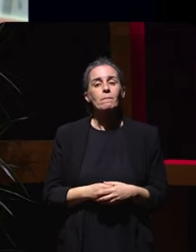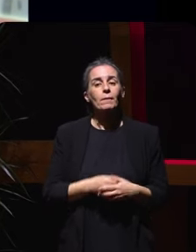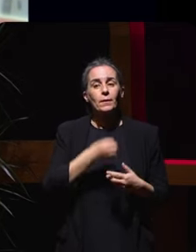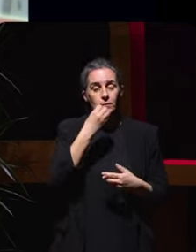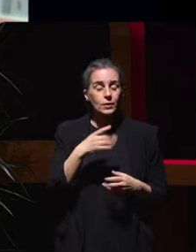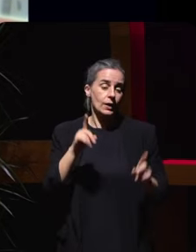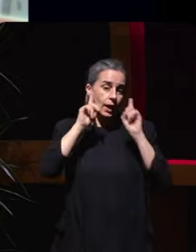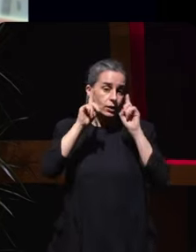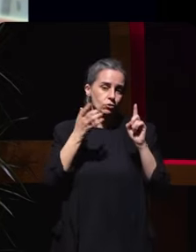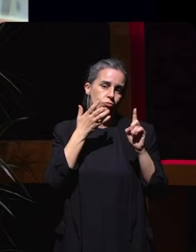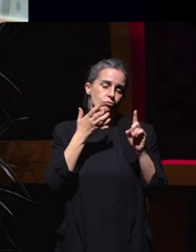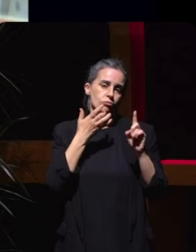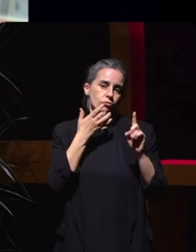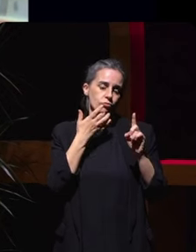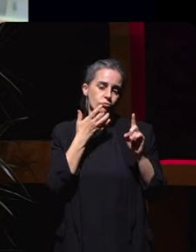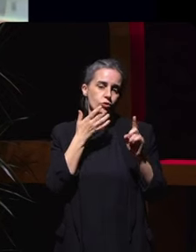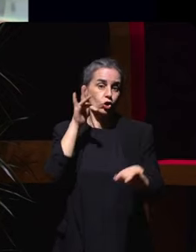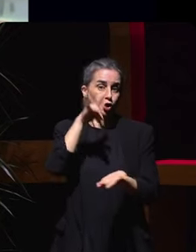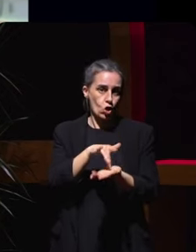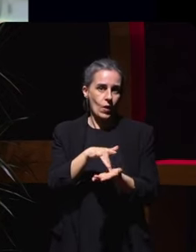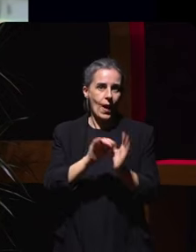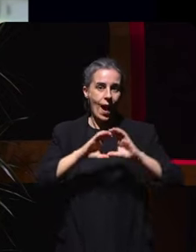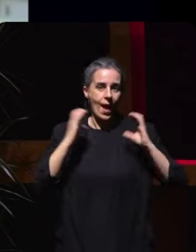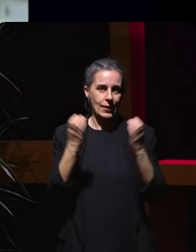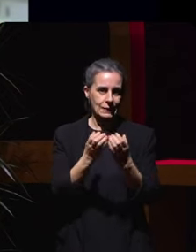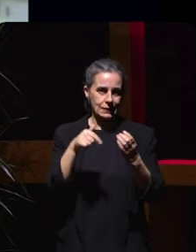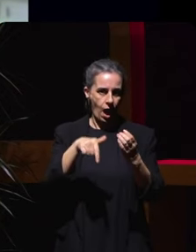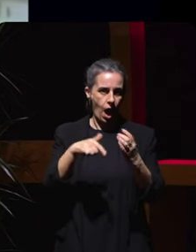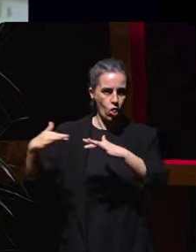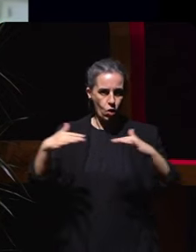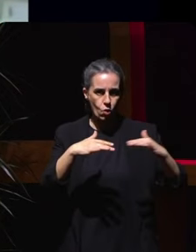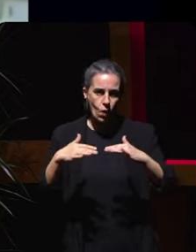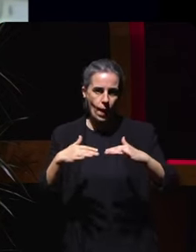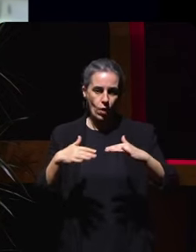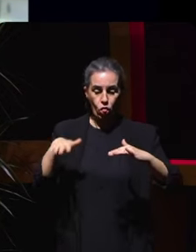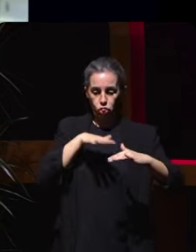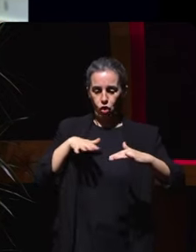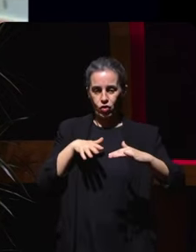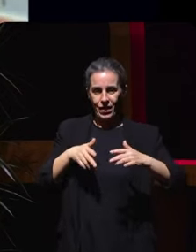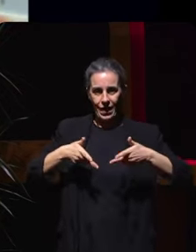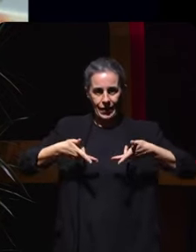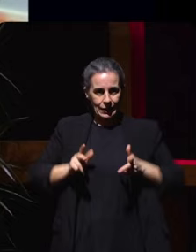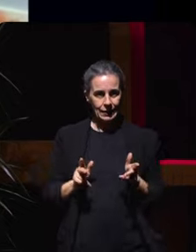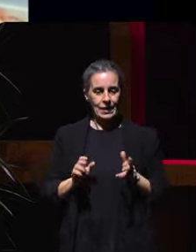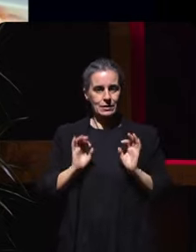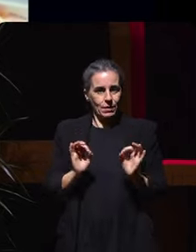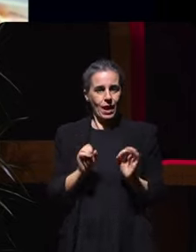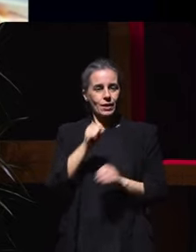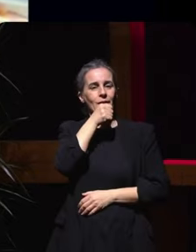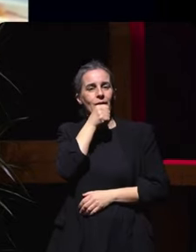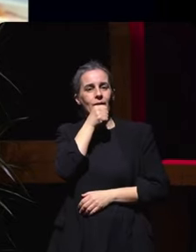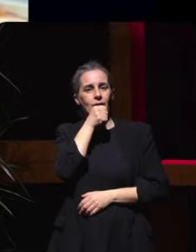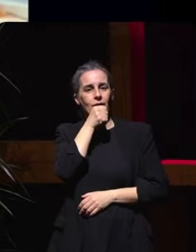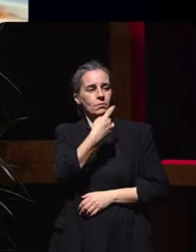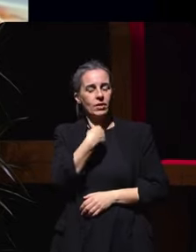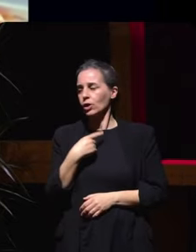a un estadio, como alguna vez me ha pasado a mí, a la zona de narradores y de comentaristas, no me digan, no te pongas ahí, que eso es